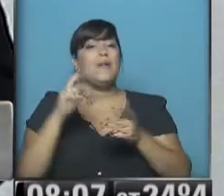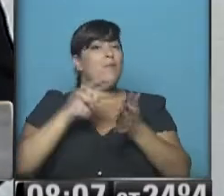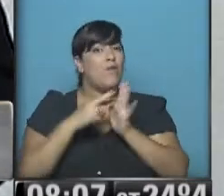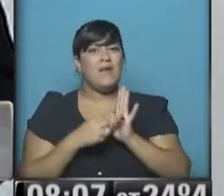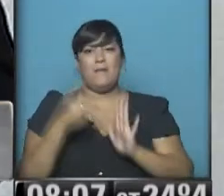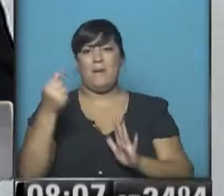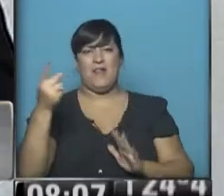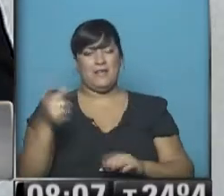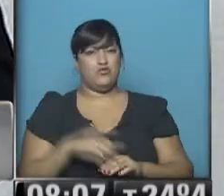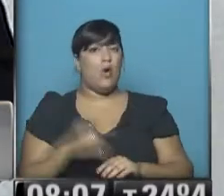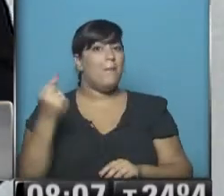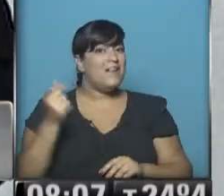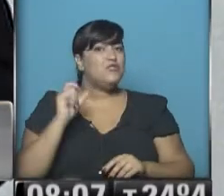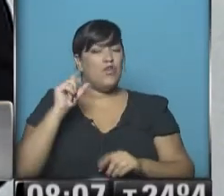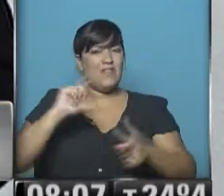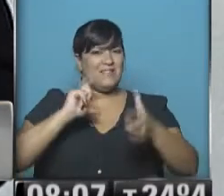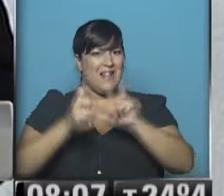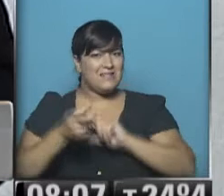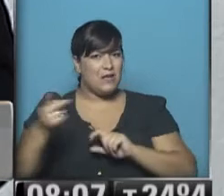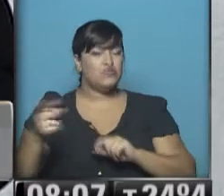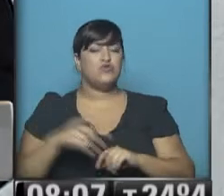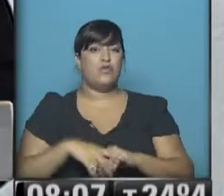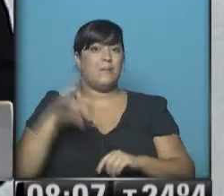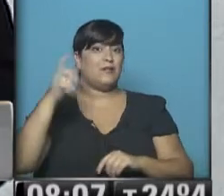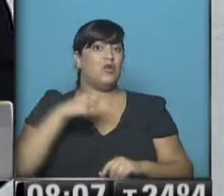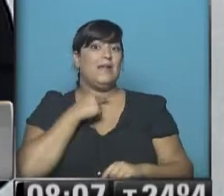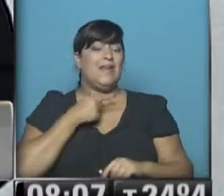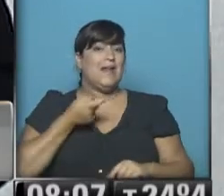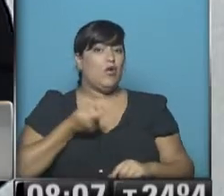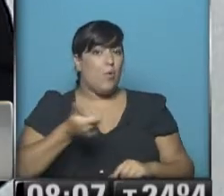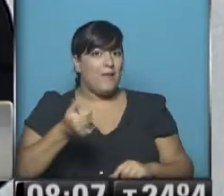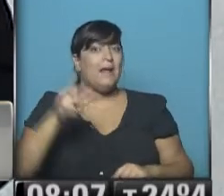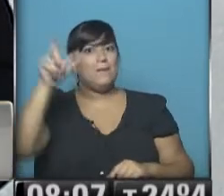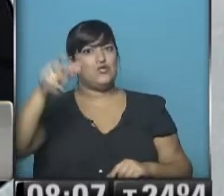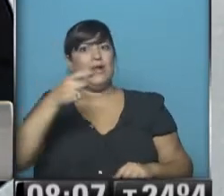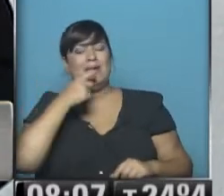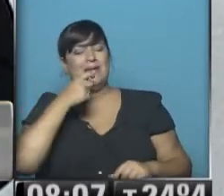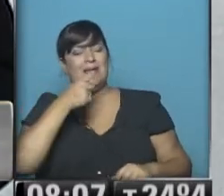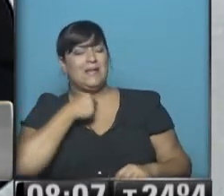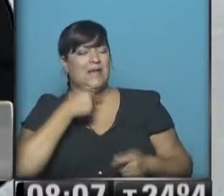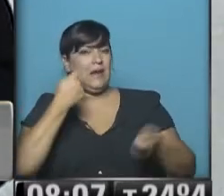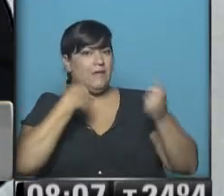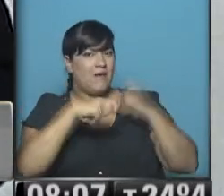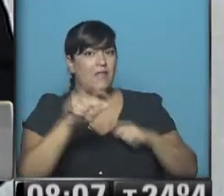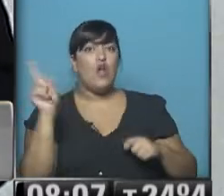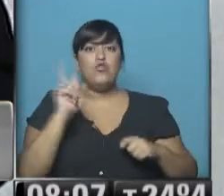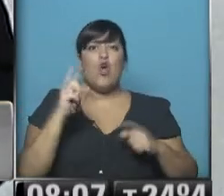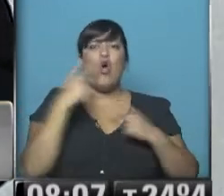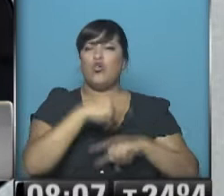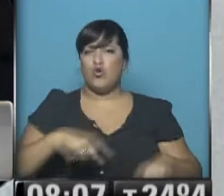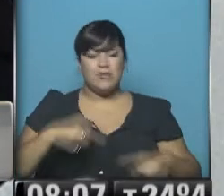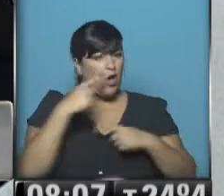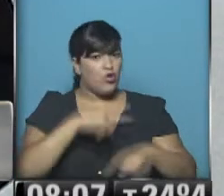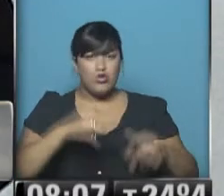al precio de transacción entre oferentes y demandantes no a la disponibilidad de instrumentos porque instrumentos